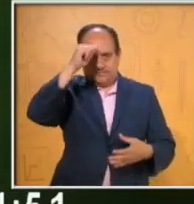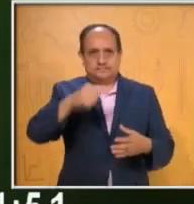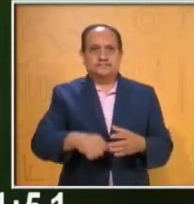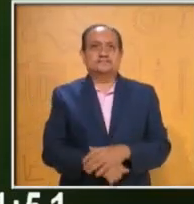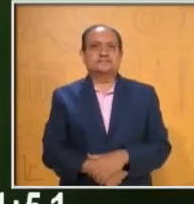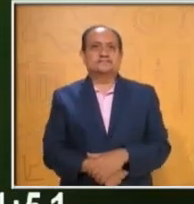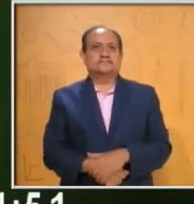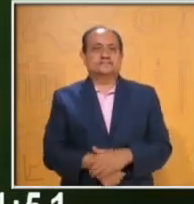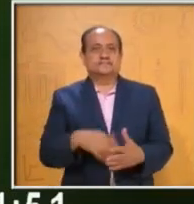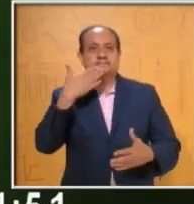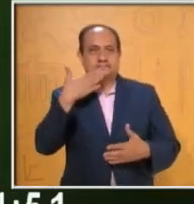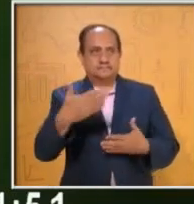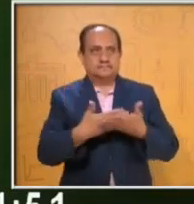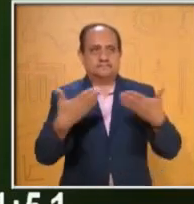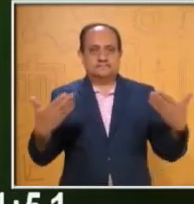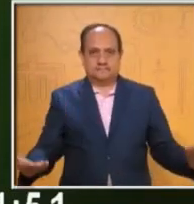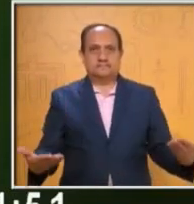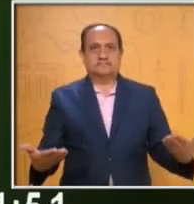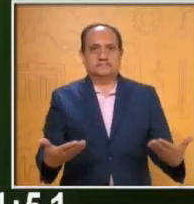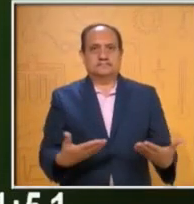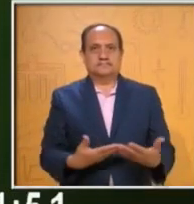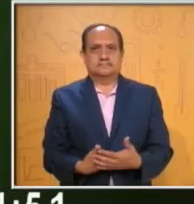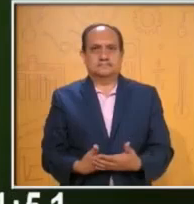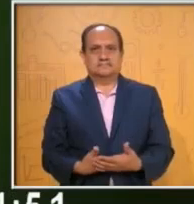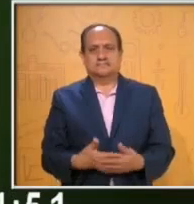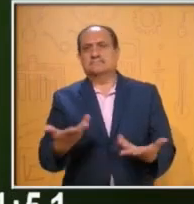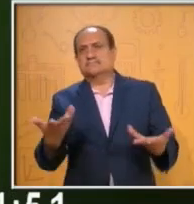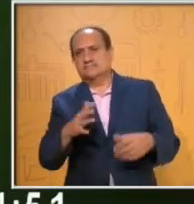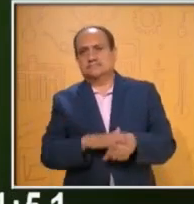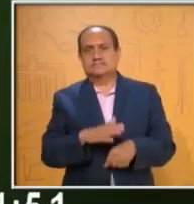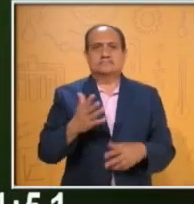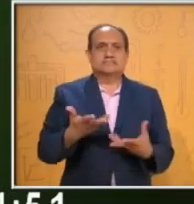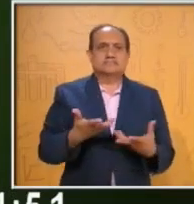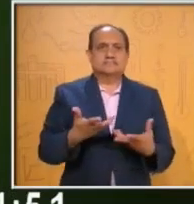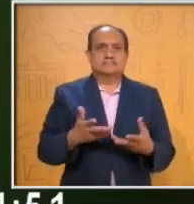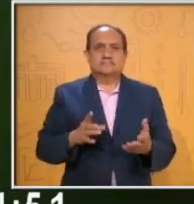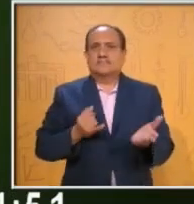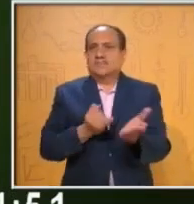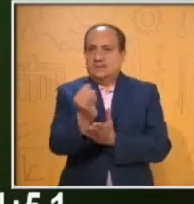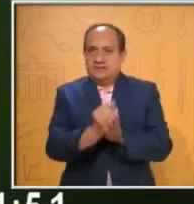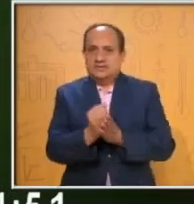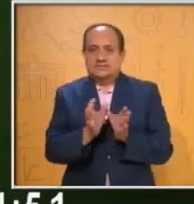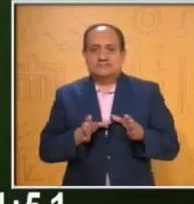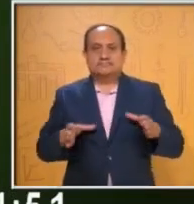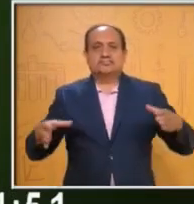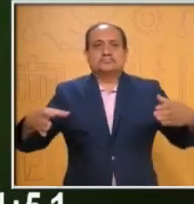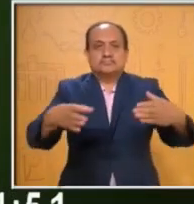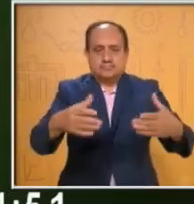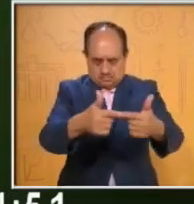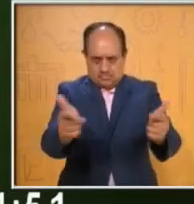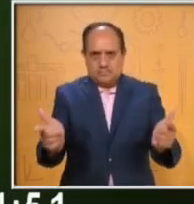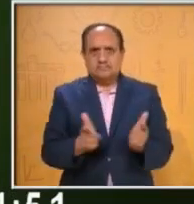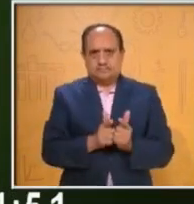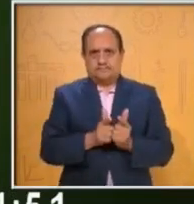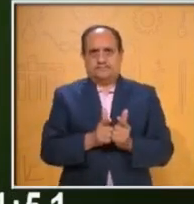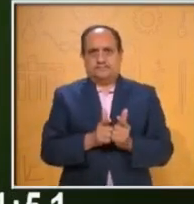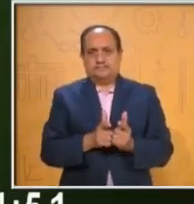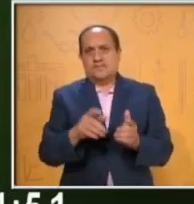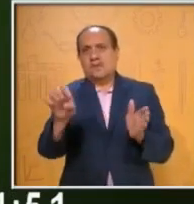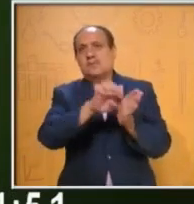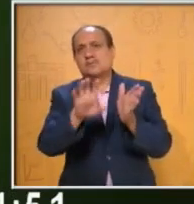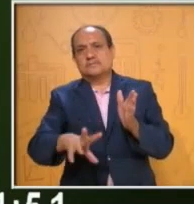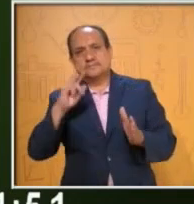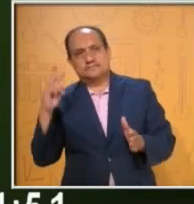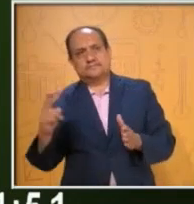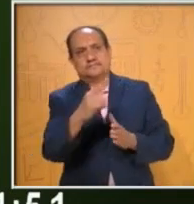de forma colectiva. Muy Así bien. Es. Y bueno, ¿qué más? Decisiones colectivas. ¿Ok? Como podemos